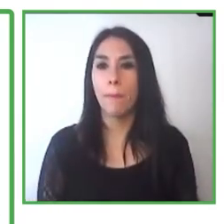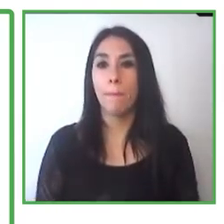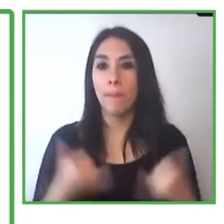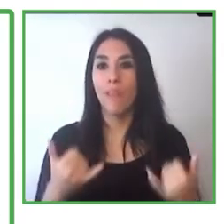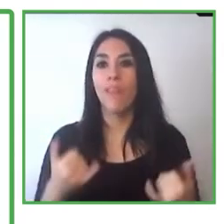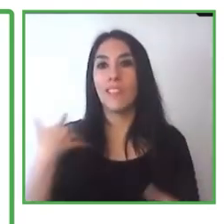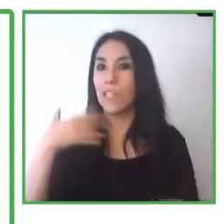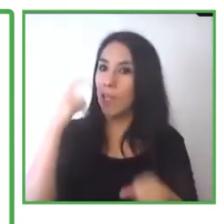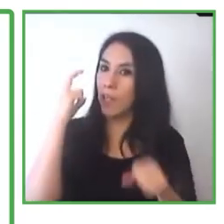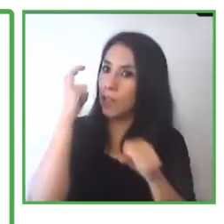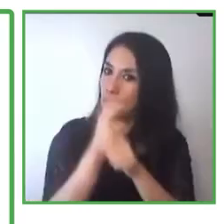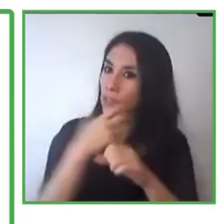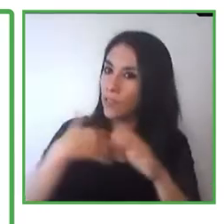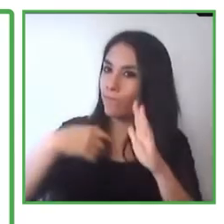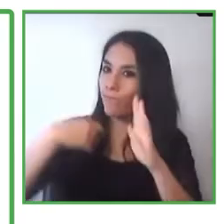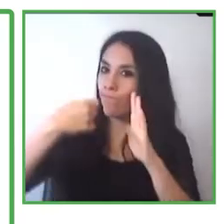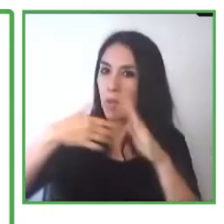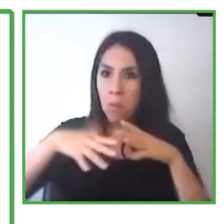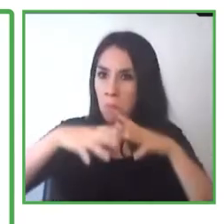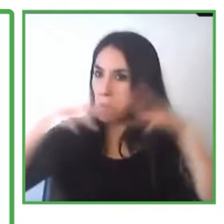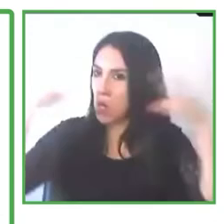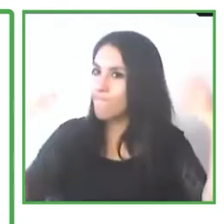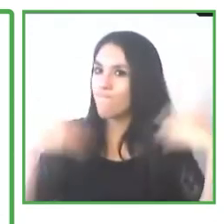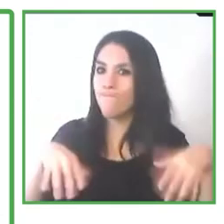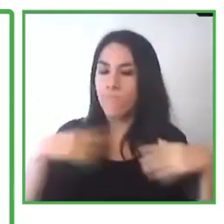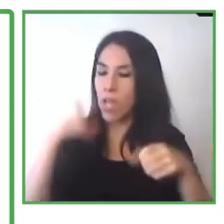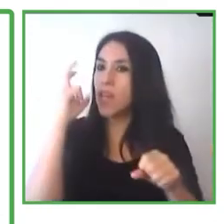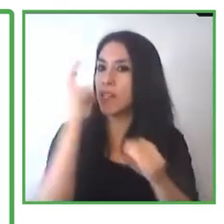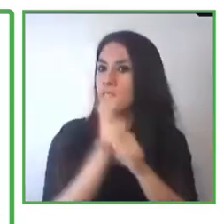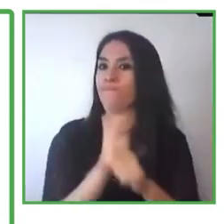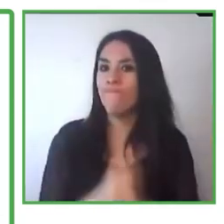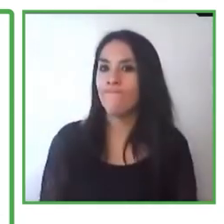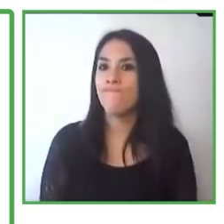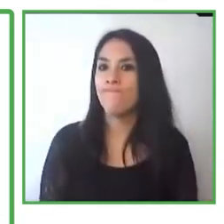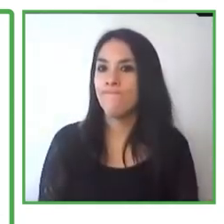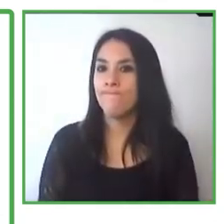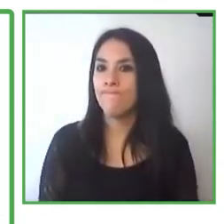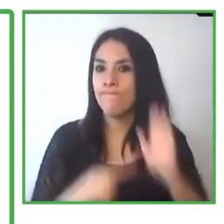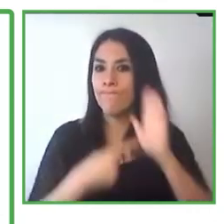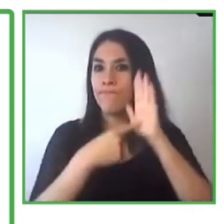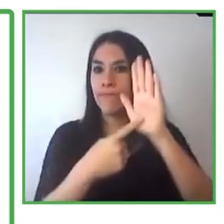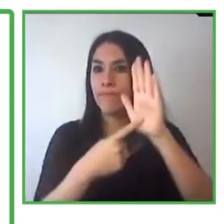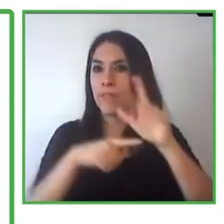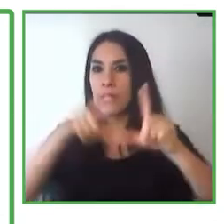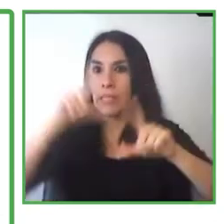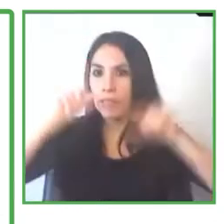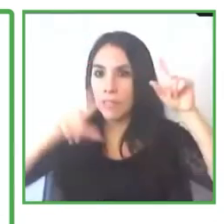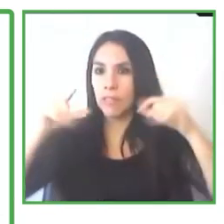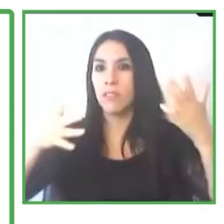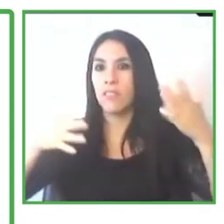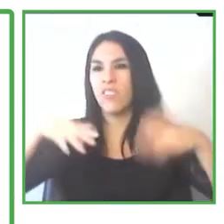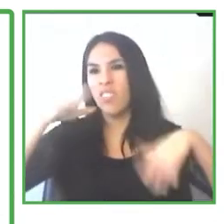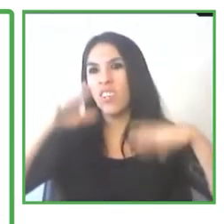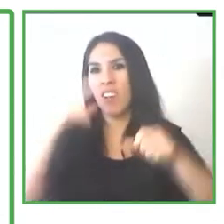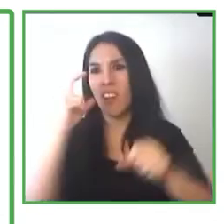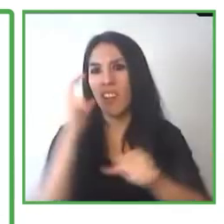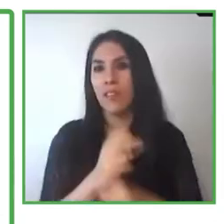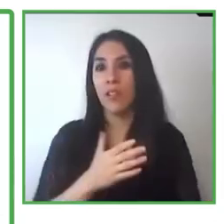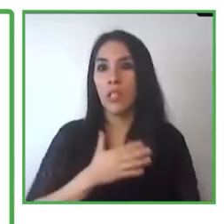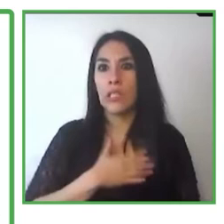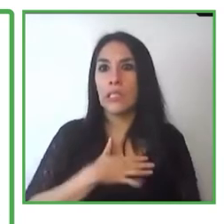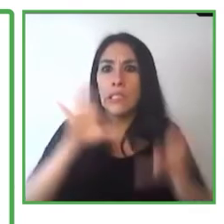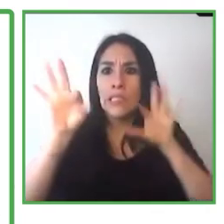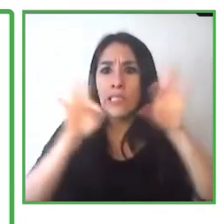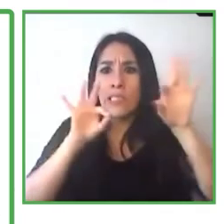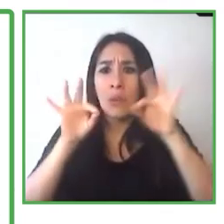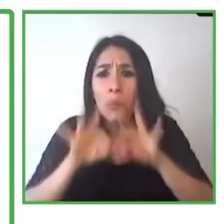pues, sintetizar y poder dar toda la información, pero he intentado eso, sintetizar pues, los elementos fundamentales del